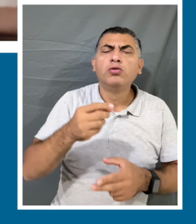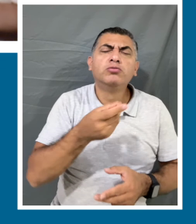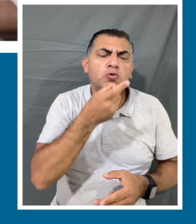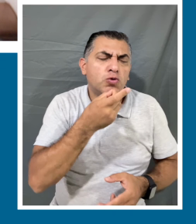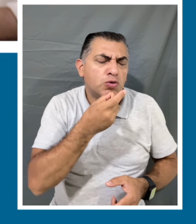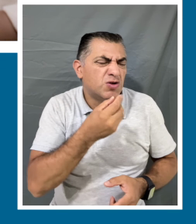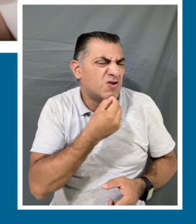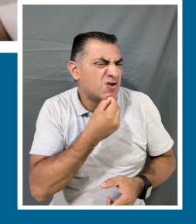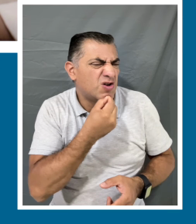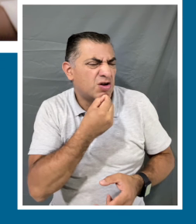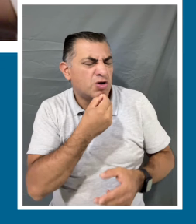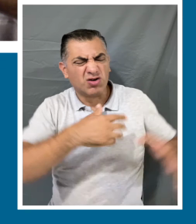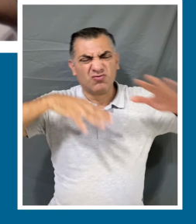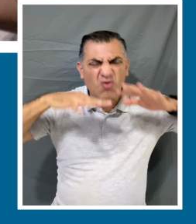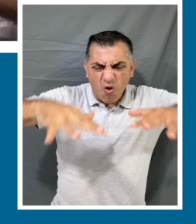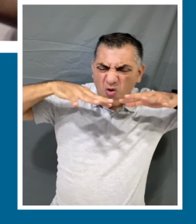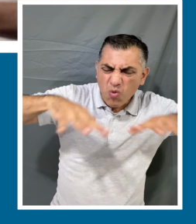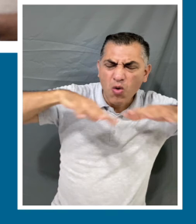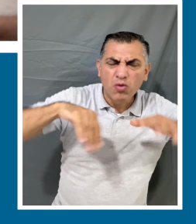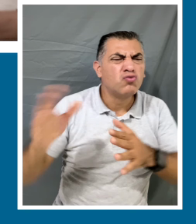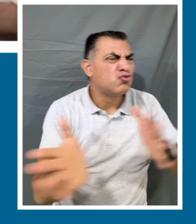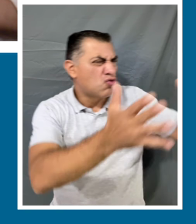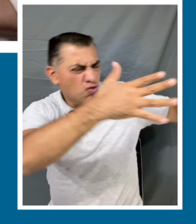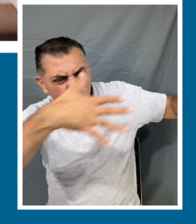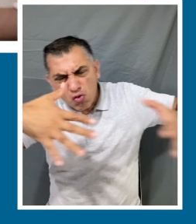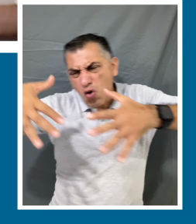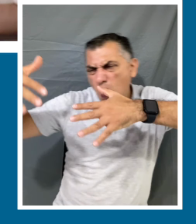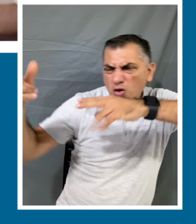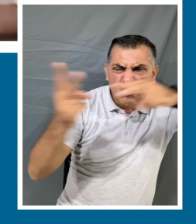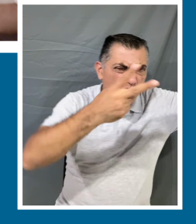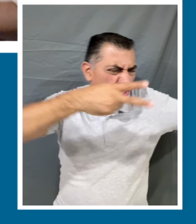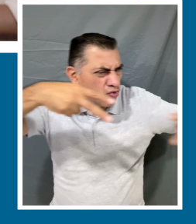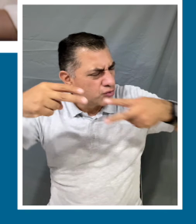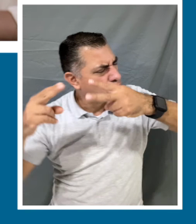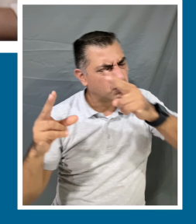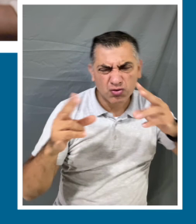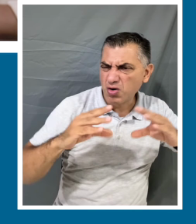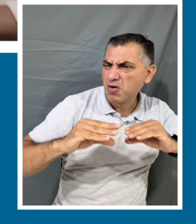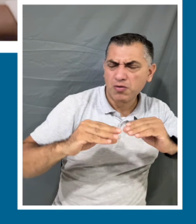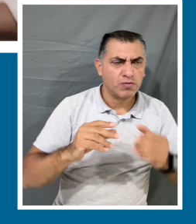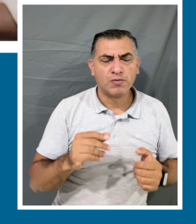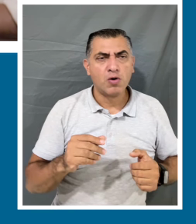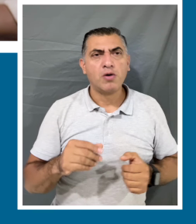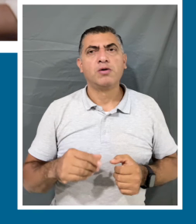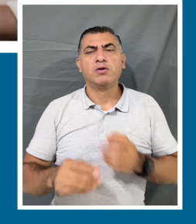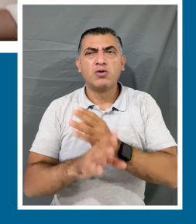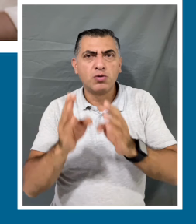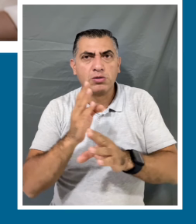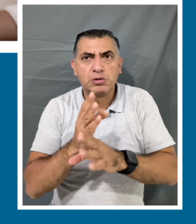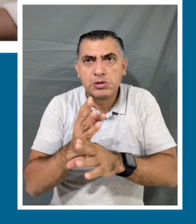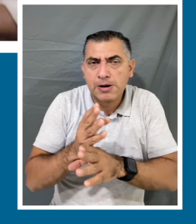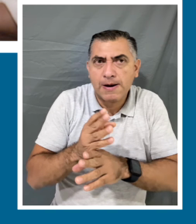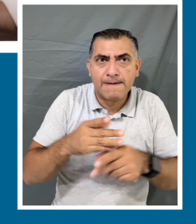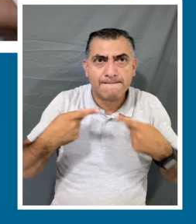niños zarandeados por las olas y llevados de aquí para allá por todo viento de enseñanza y por la astucia y los artificios